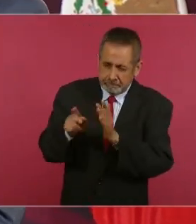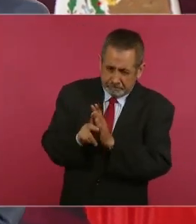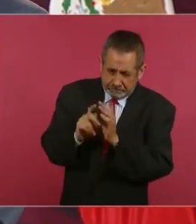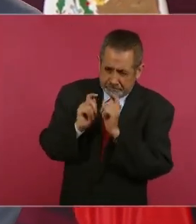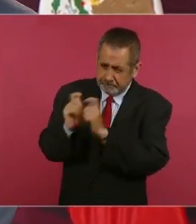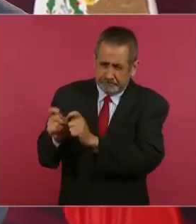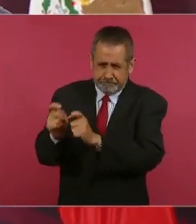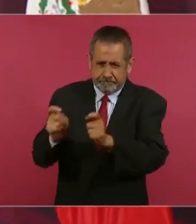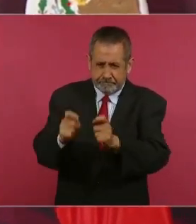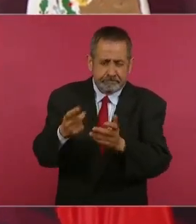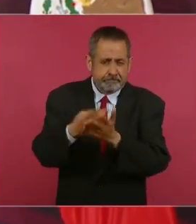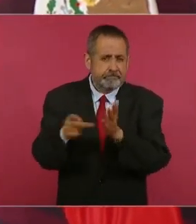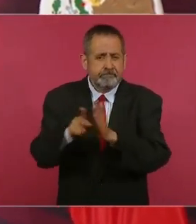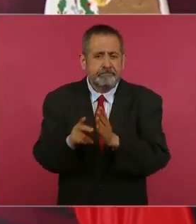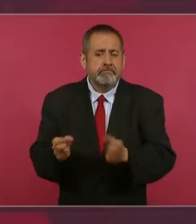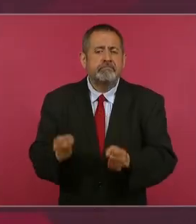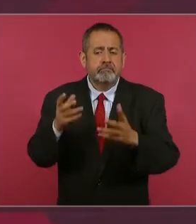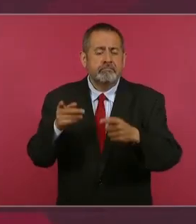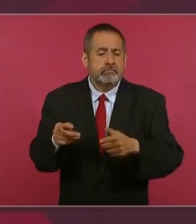basificado?